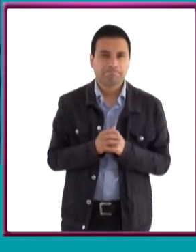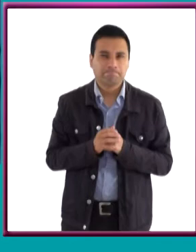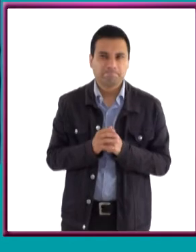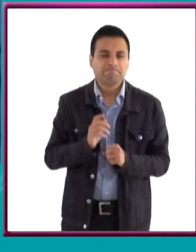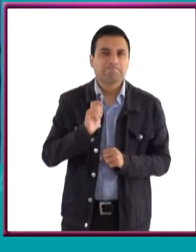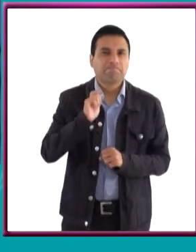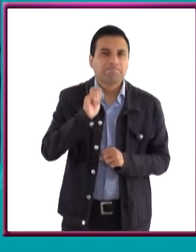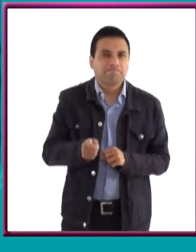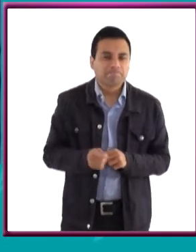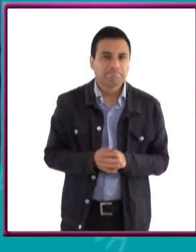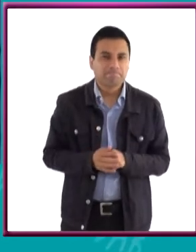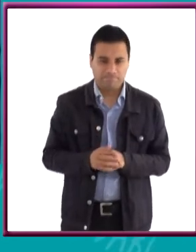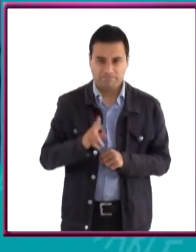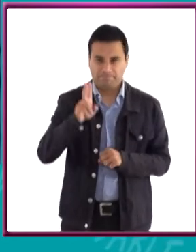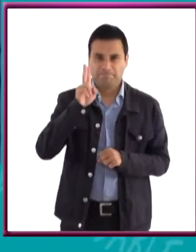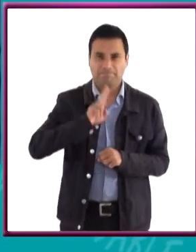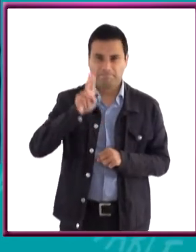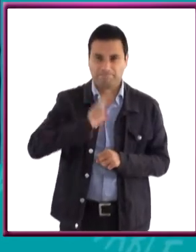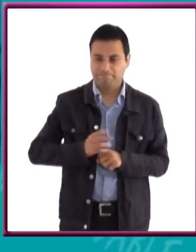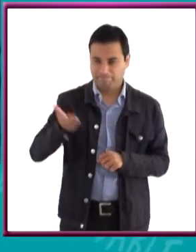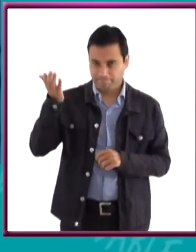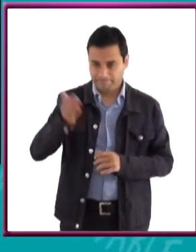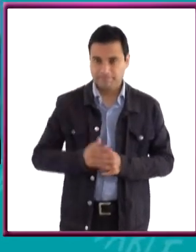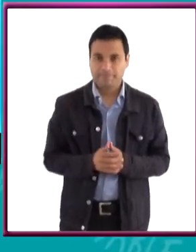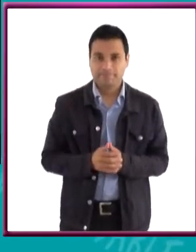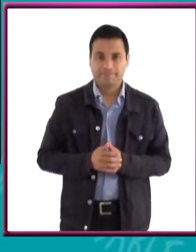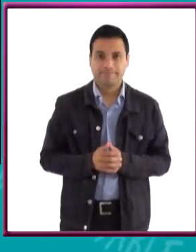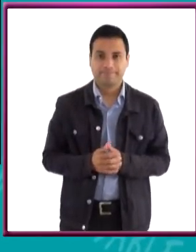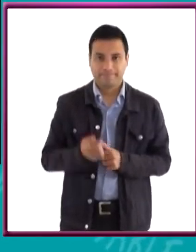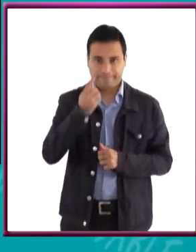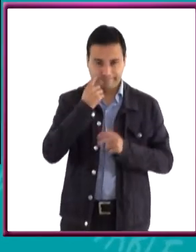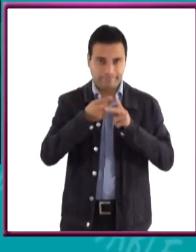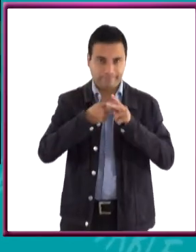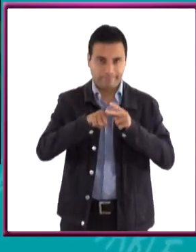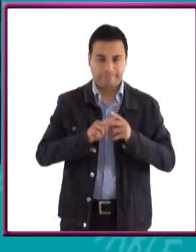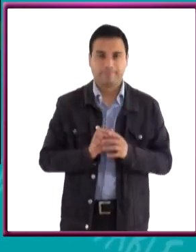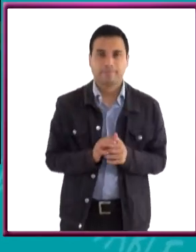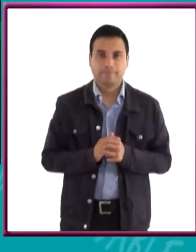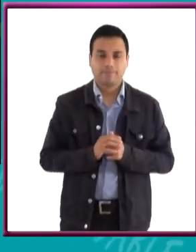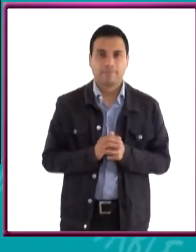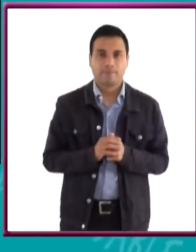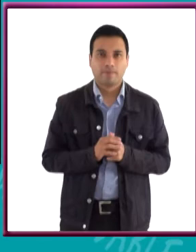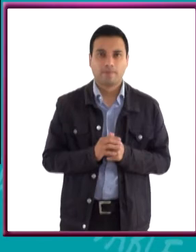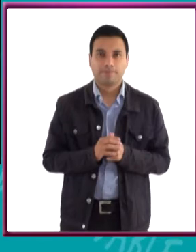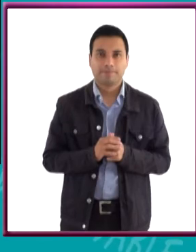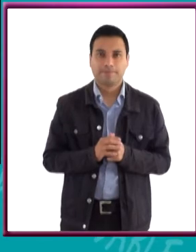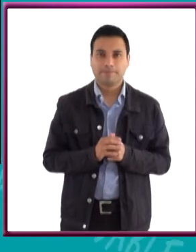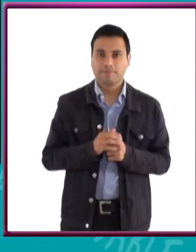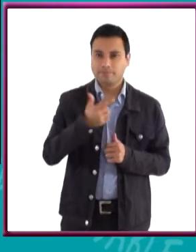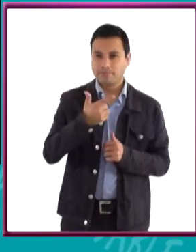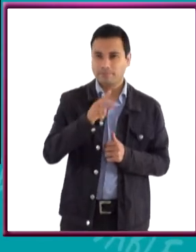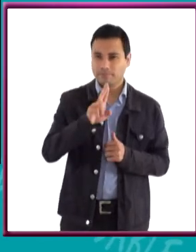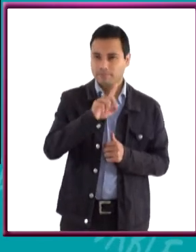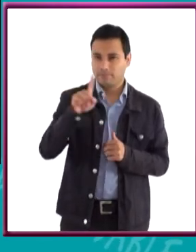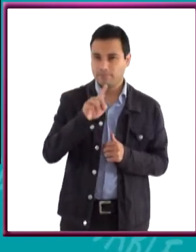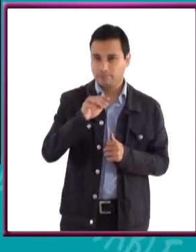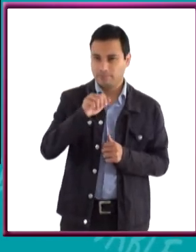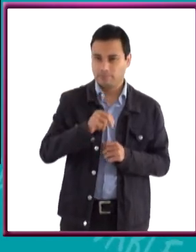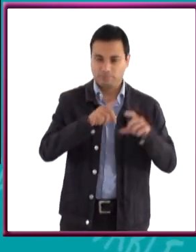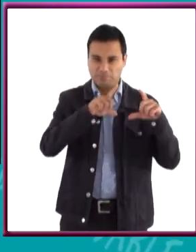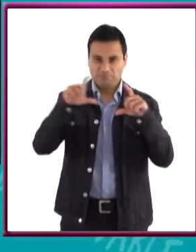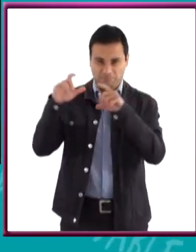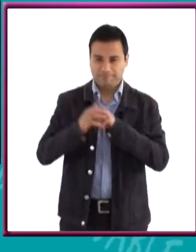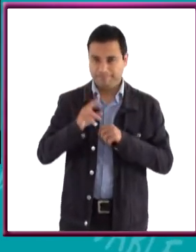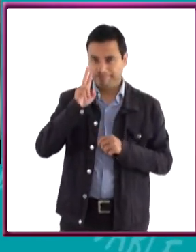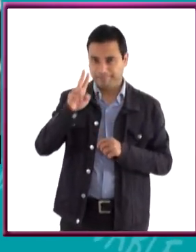logran capturar todos estos aspectos? Vamos, comencemos con los oficios que capturó Juan Guzmán en